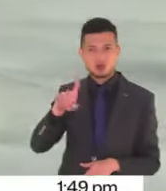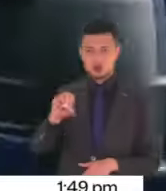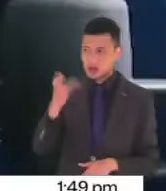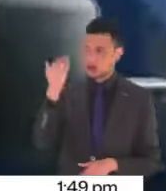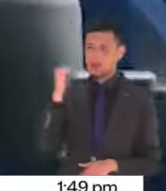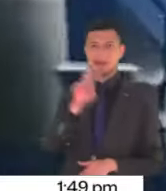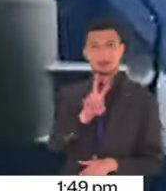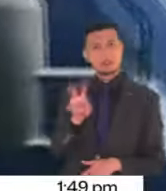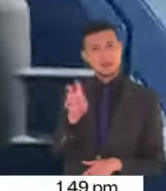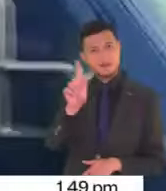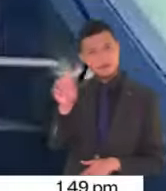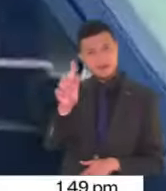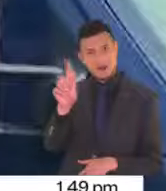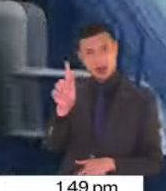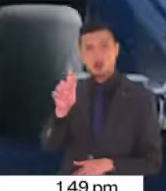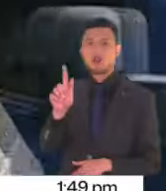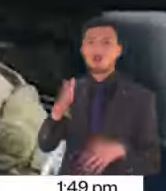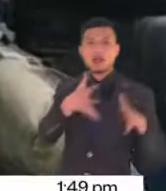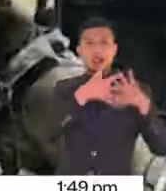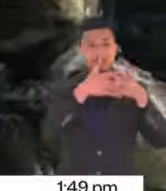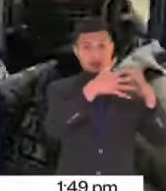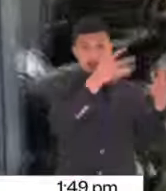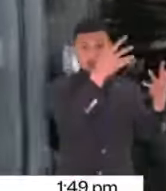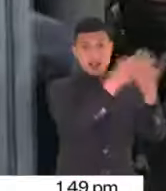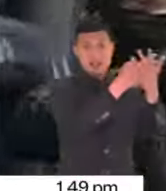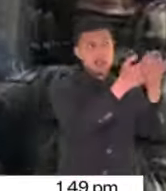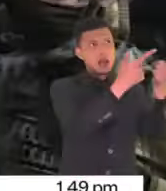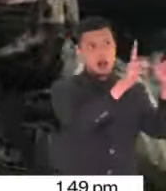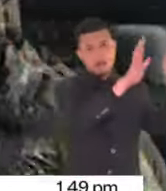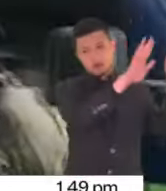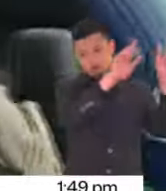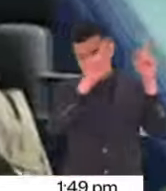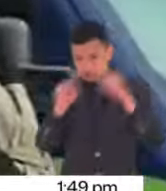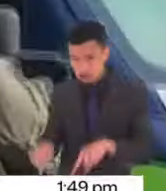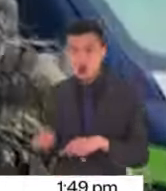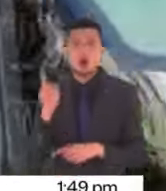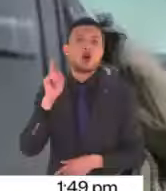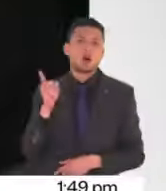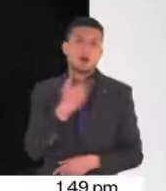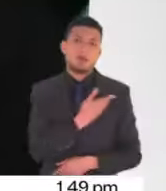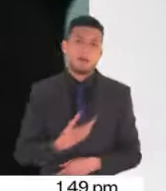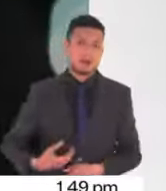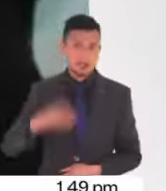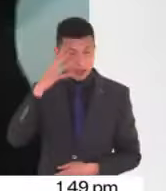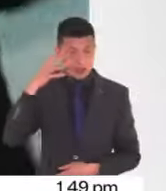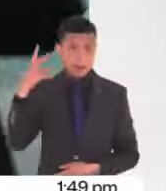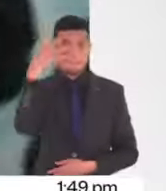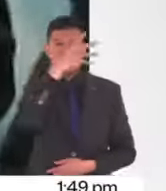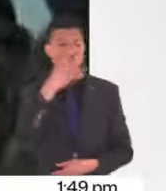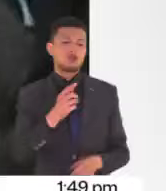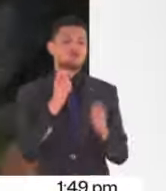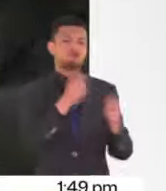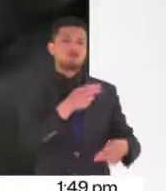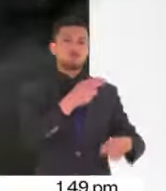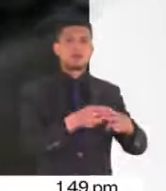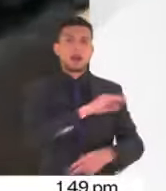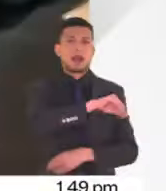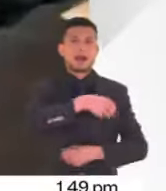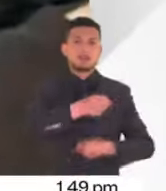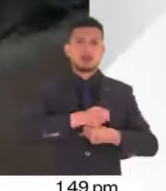febrero, deportado de Estados Unidos, precisamente porque el gobierno de Gustavo Petro lo nombró gestor de paz. Habla el director del